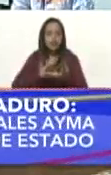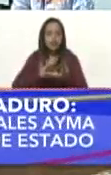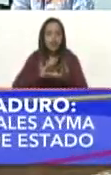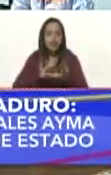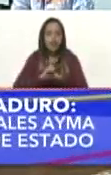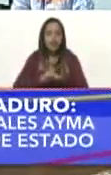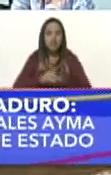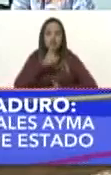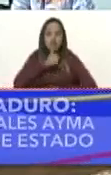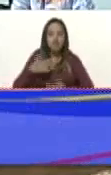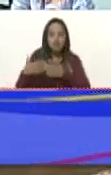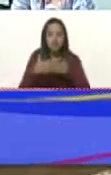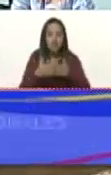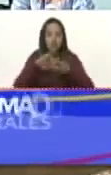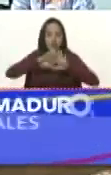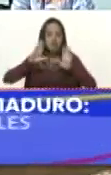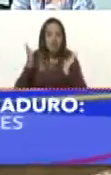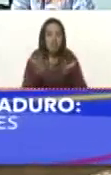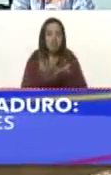mundial.